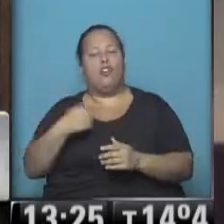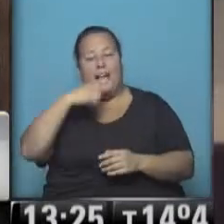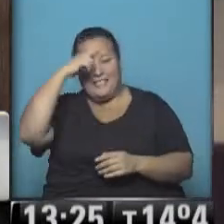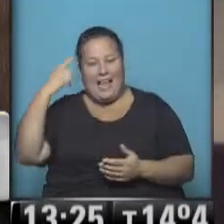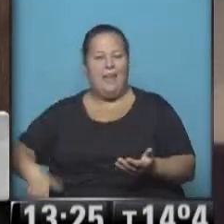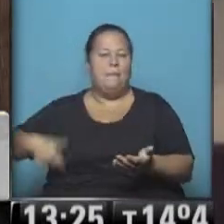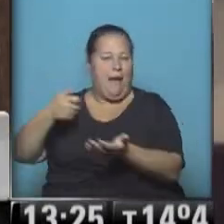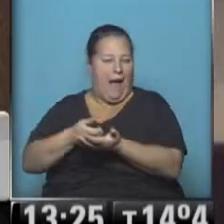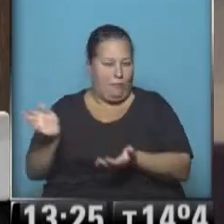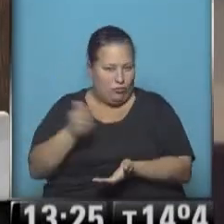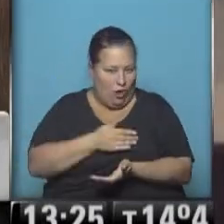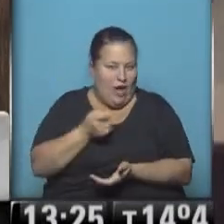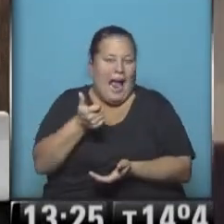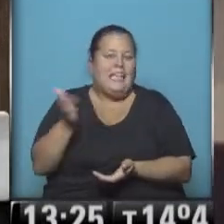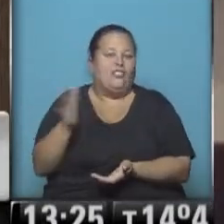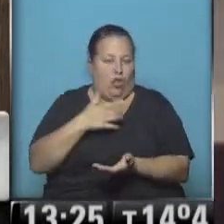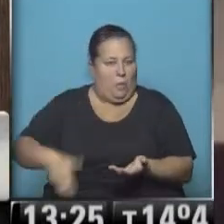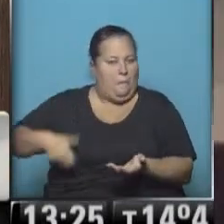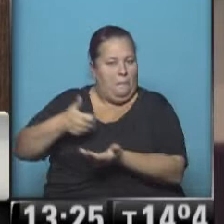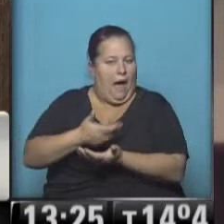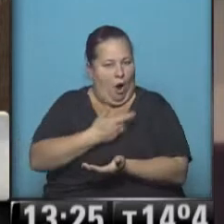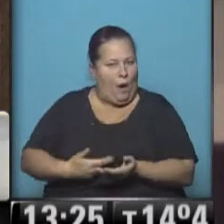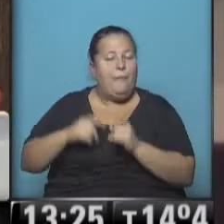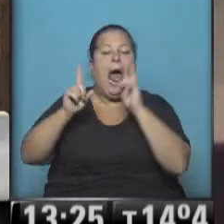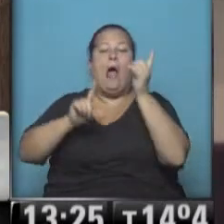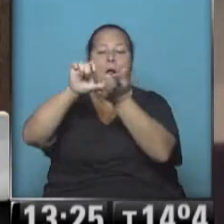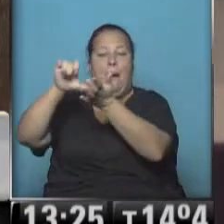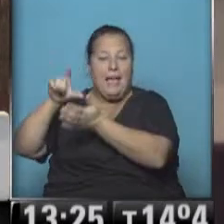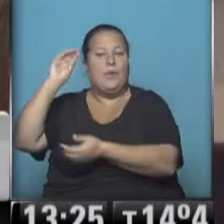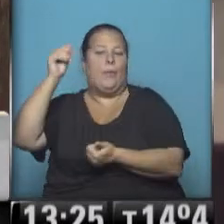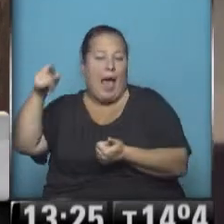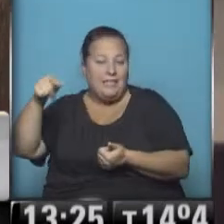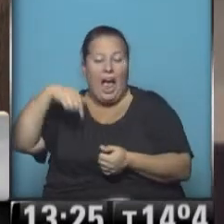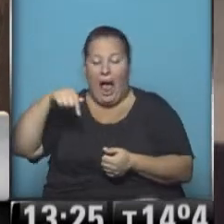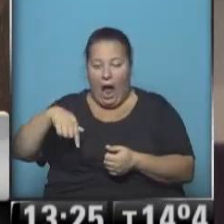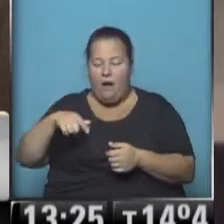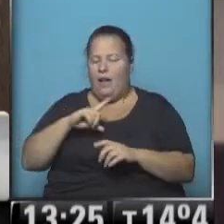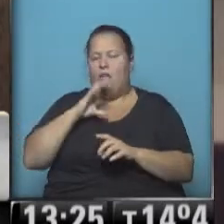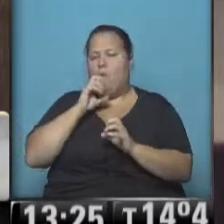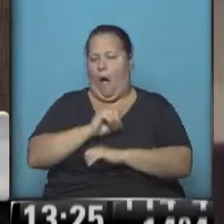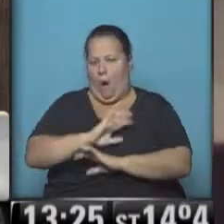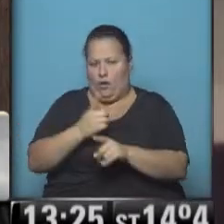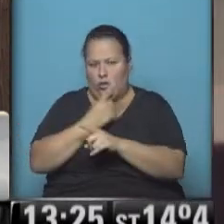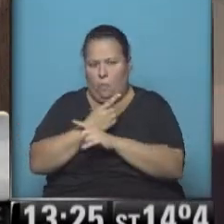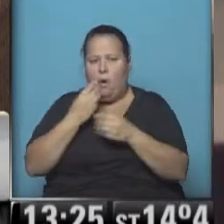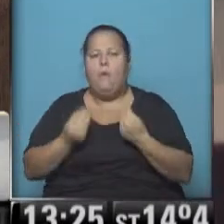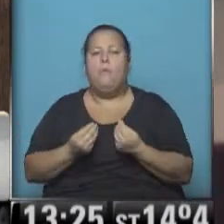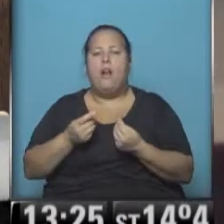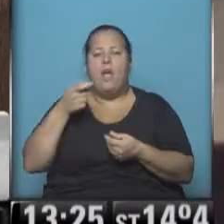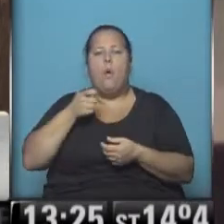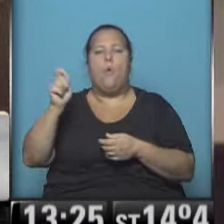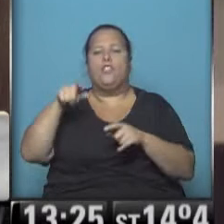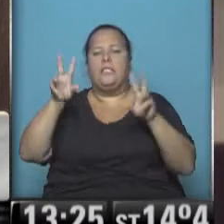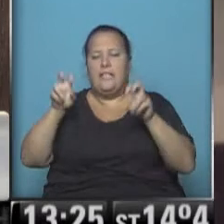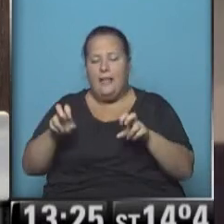estado pagamos todas o casi todo pero que en algunos países como brasil en este momento es insostenible porque judicial ethan el